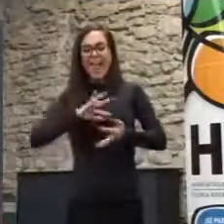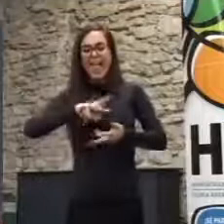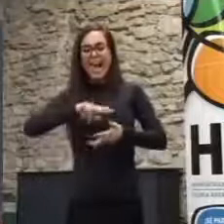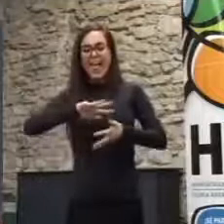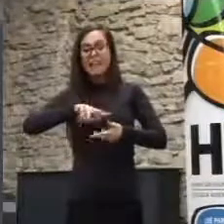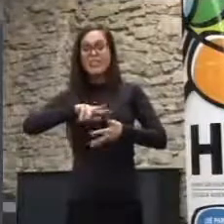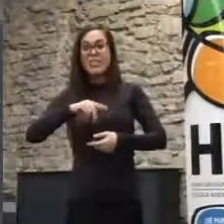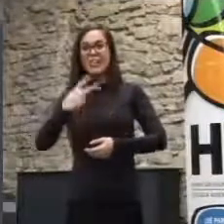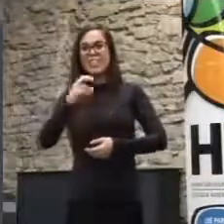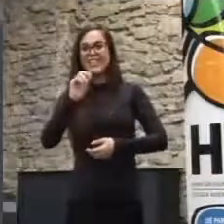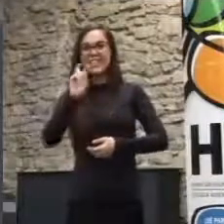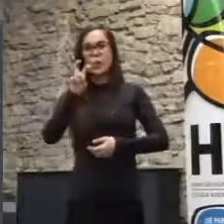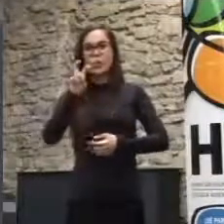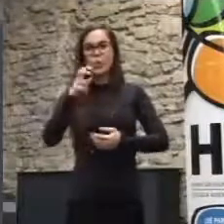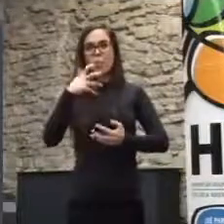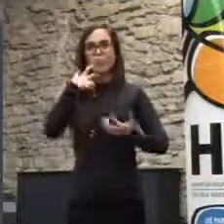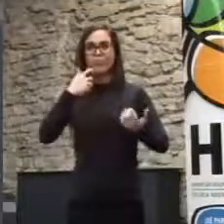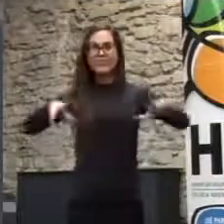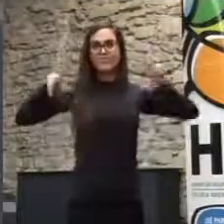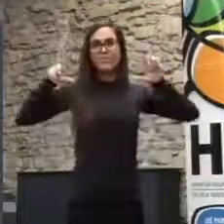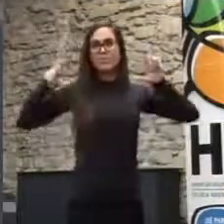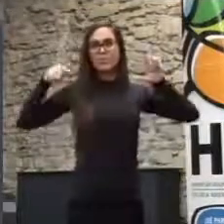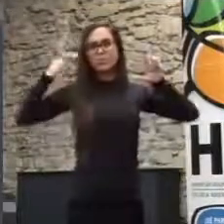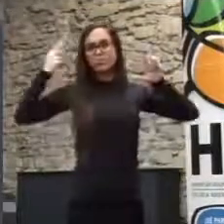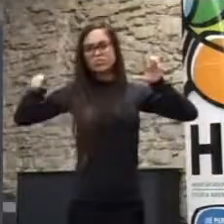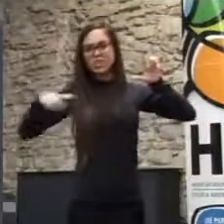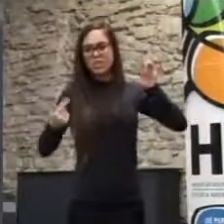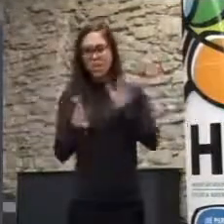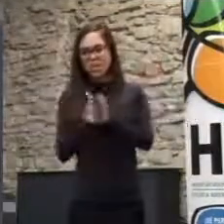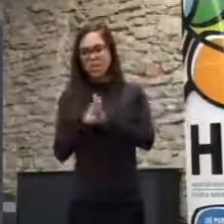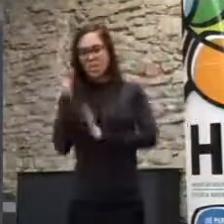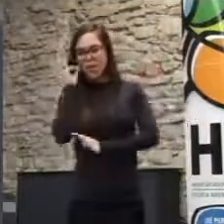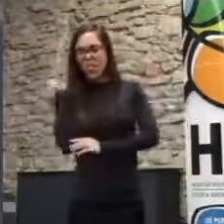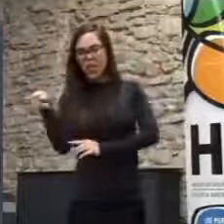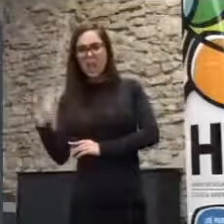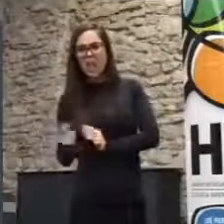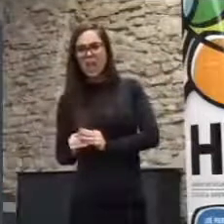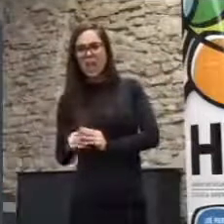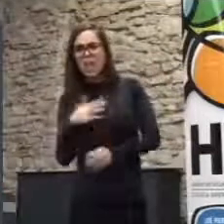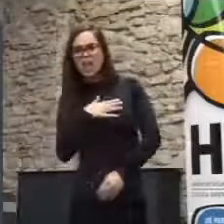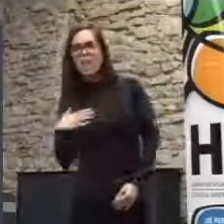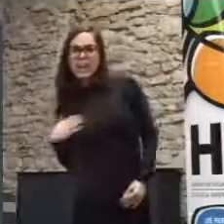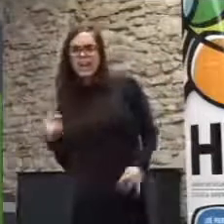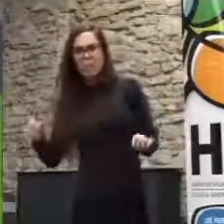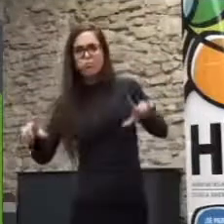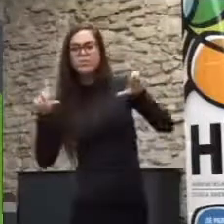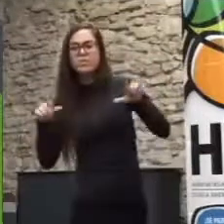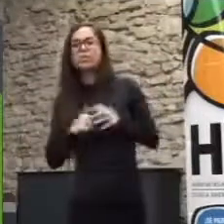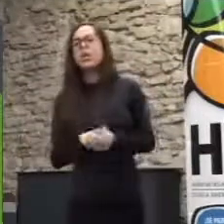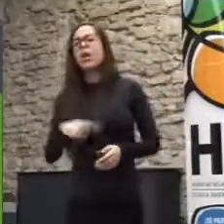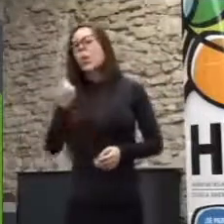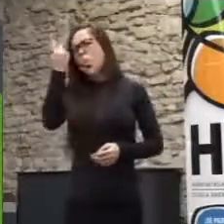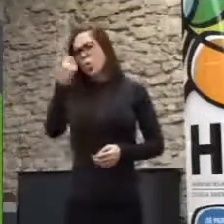lo consigue. Y tú sabes que lo está haciendo para conseguir salir en los medios de comunicación. Había un político hace muchos